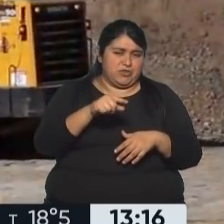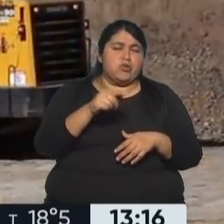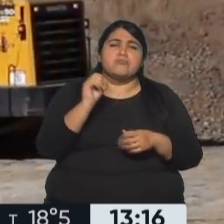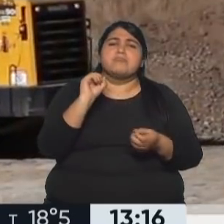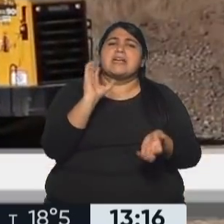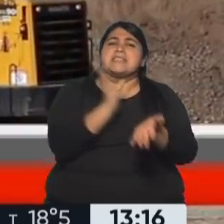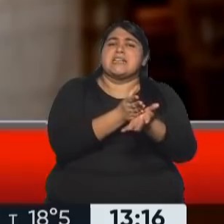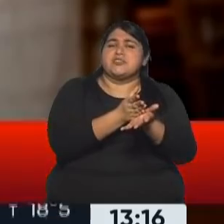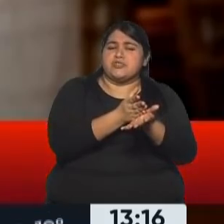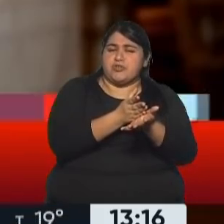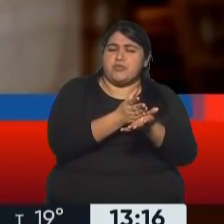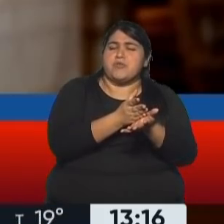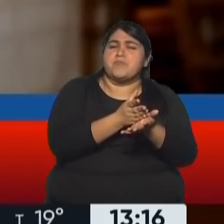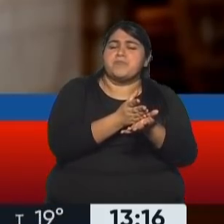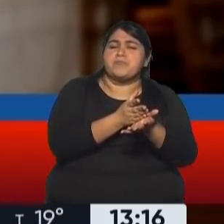sancionar a algunos de sus